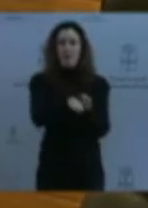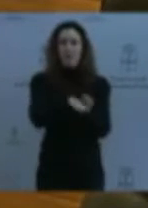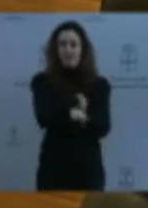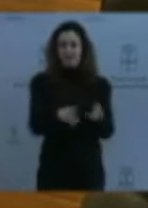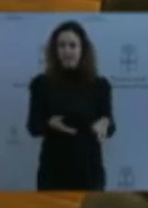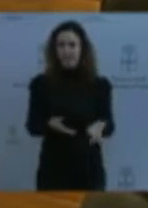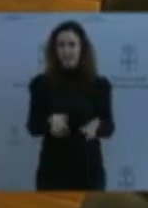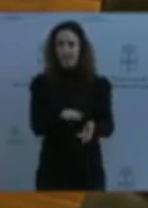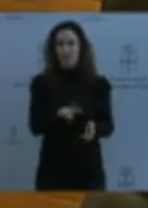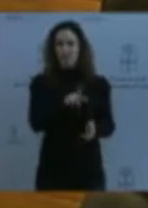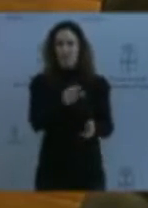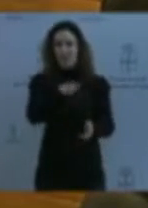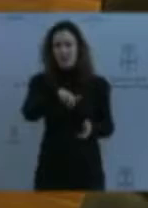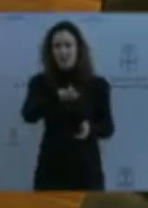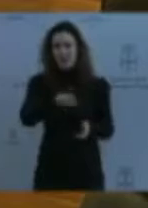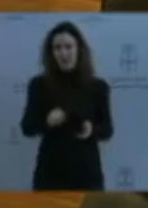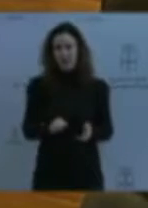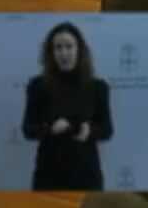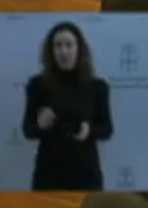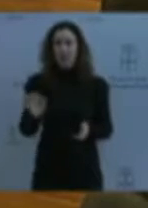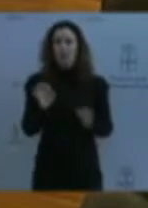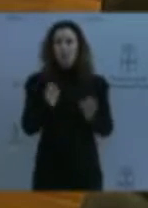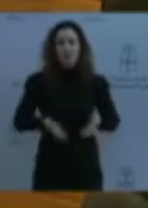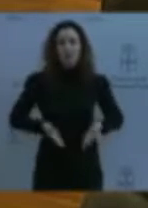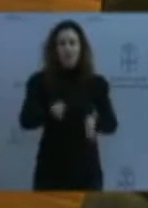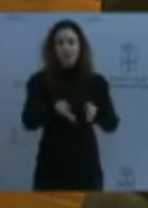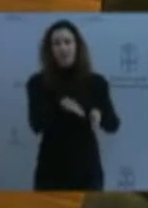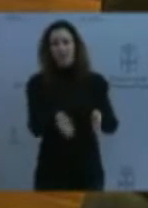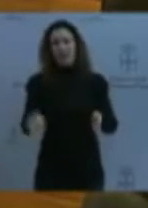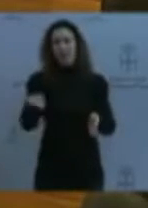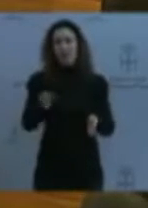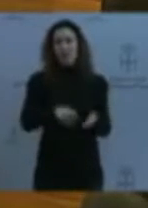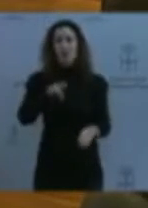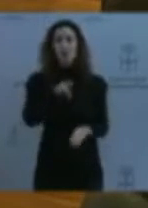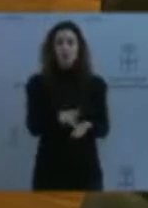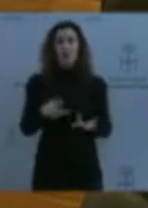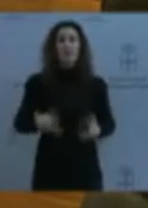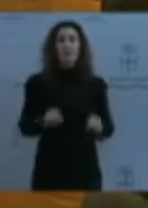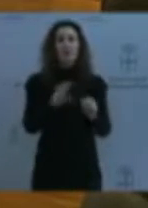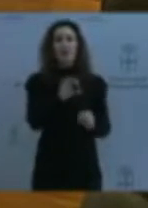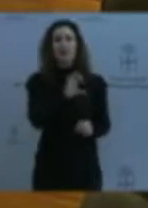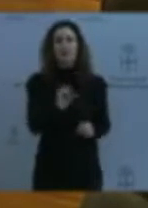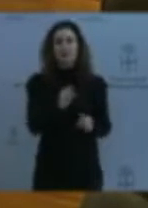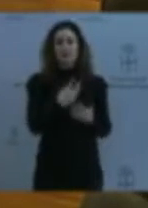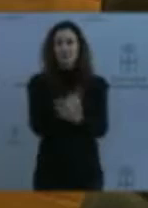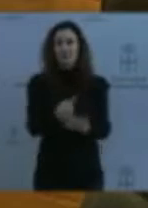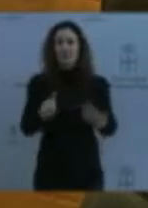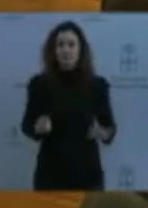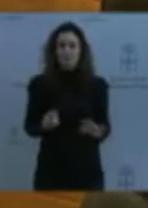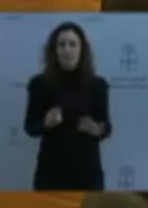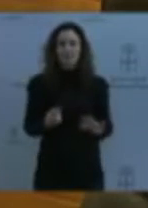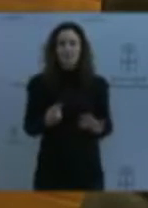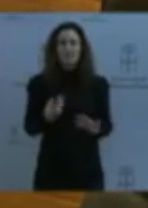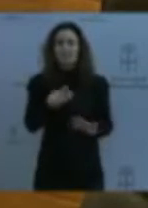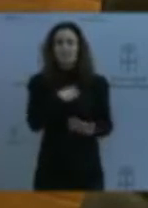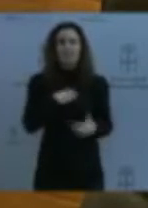carreteras secundarias que siempre se usaban cuando se cierra la S16 estaban también intransitables, y en el Narcea y en el Adorón se